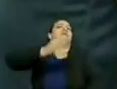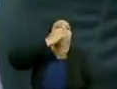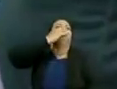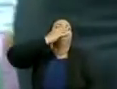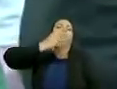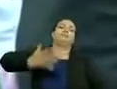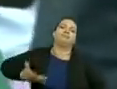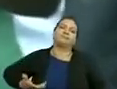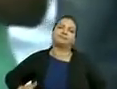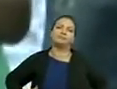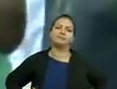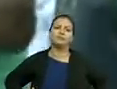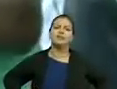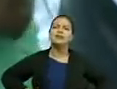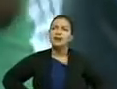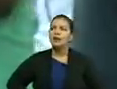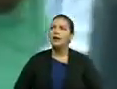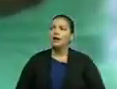moradores.